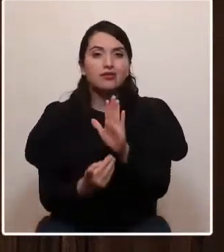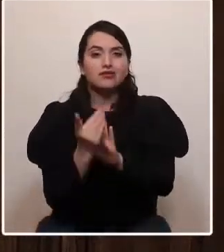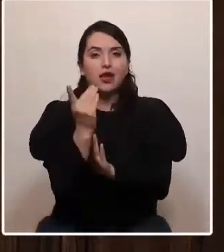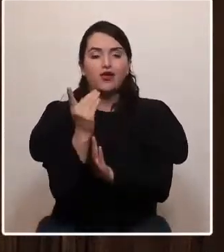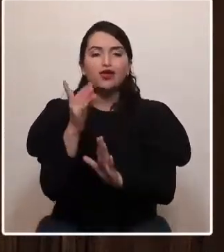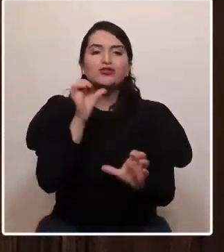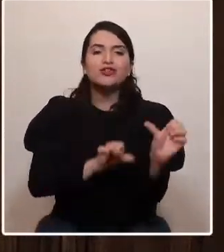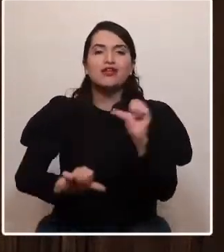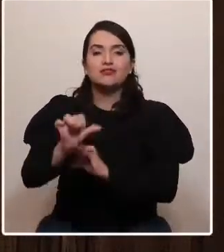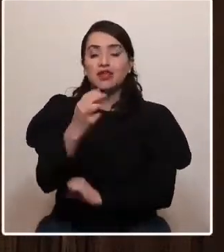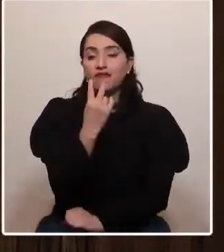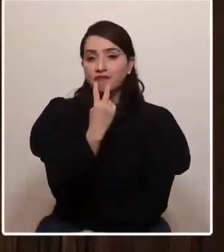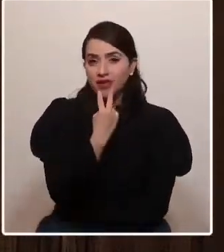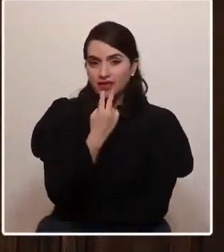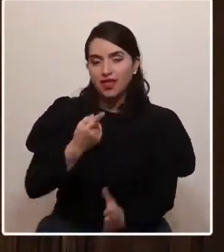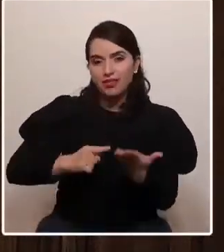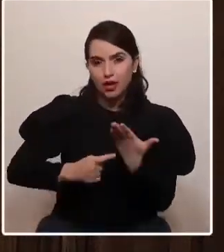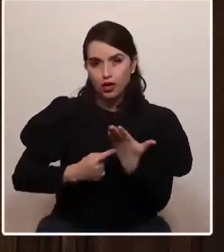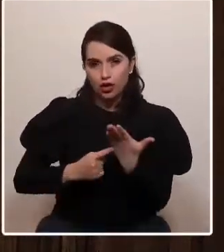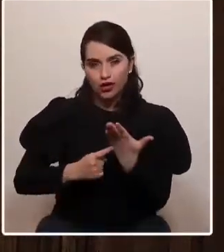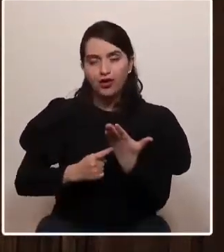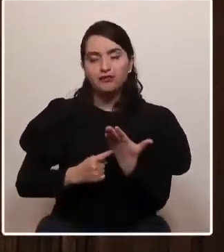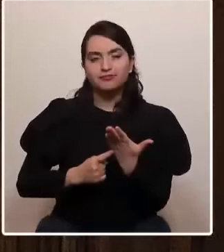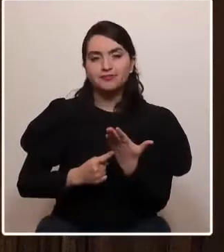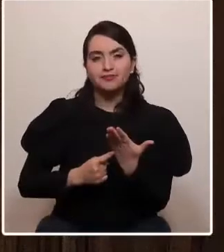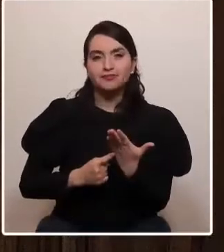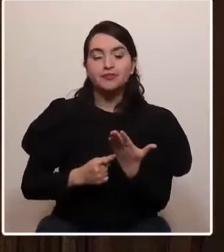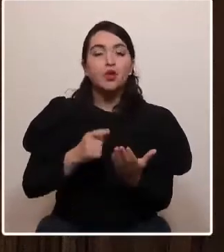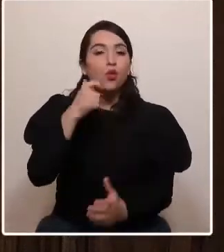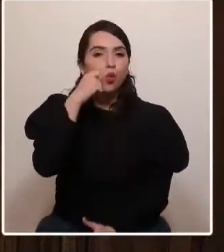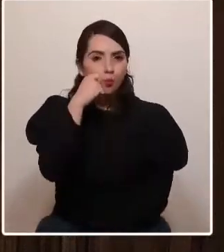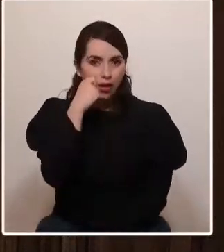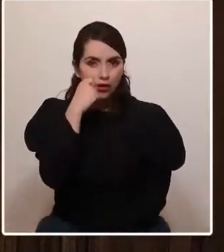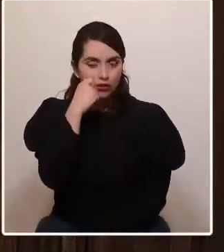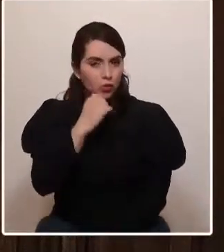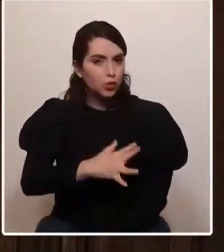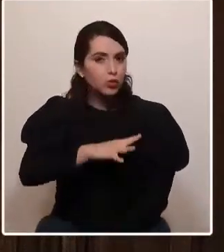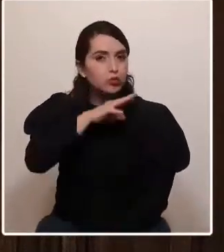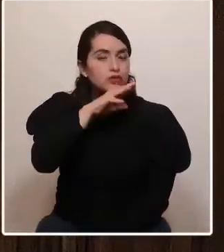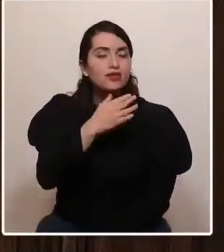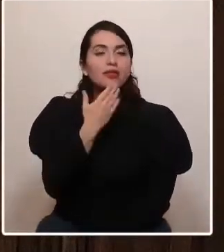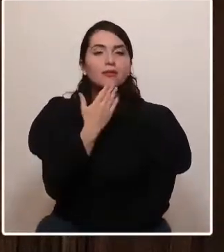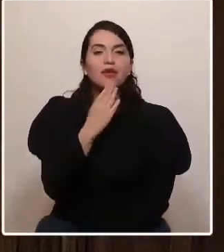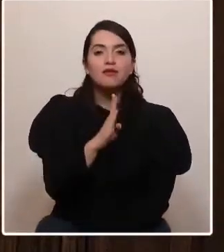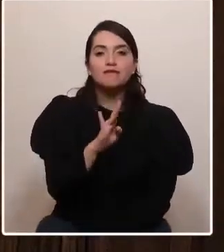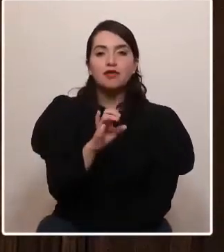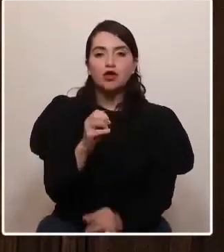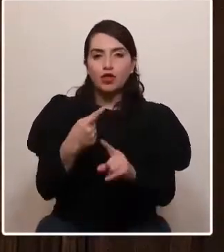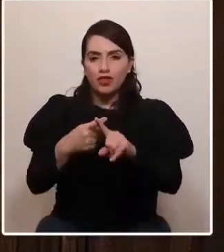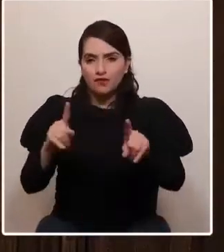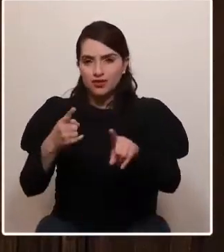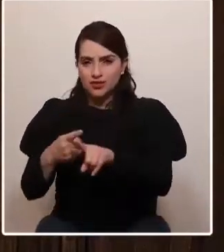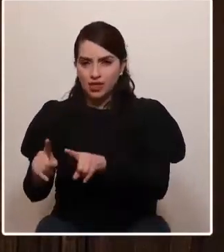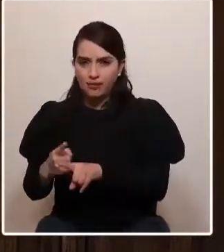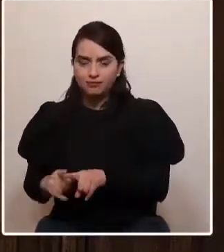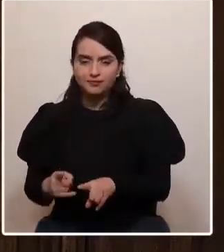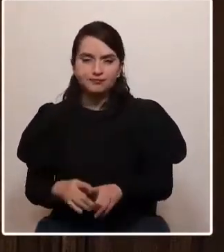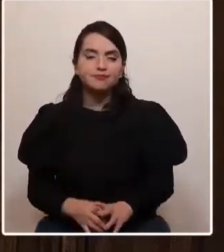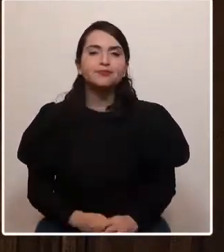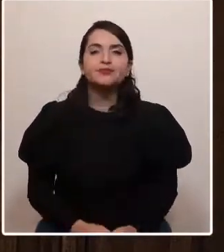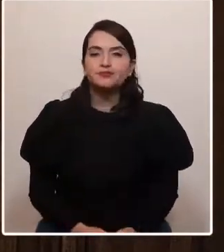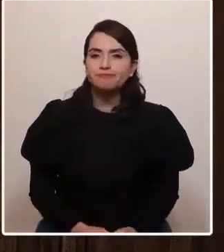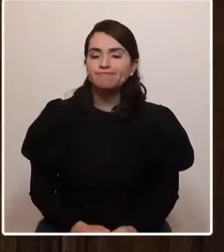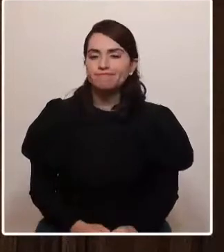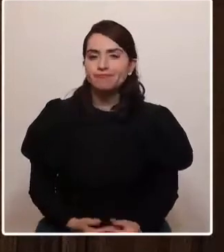de la vida y las tecnologías aplicadas a los seres humanos y la biodiversidad en su conjunto, contribuyendo en